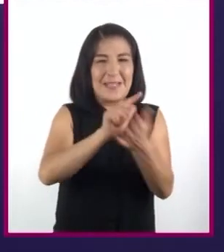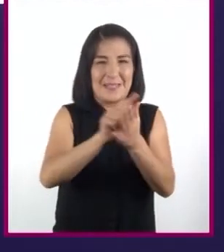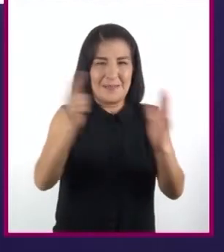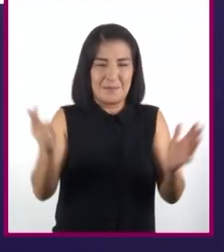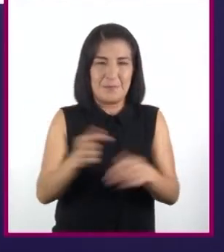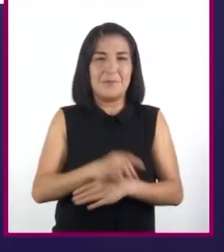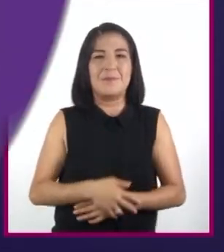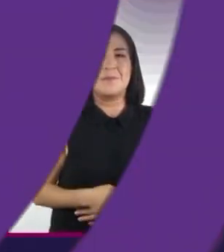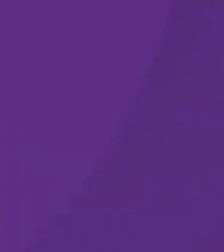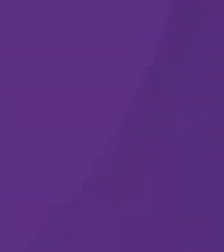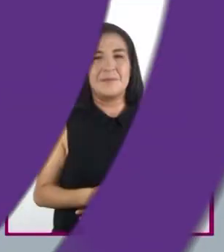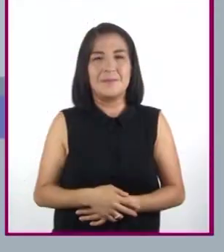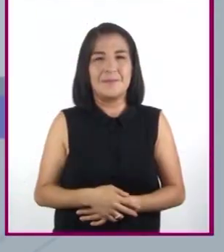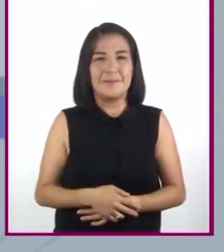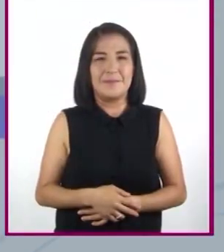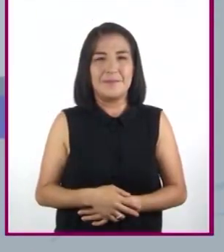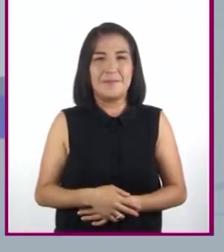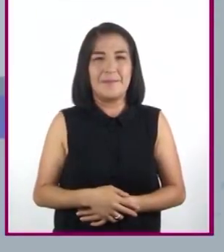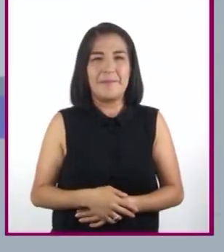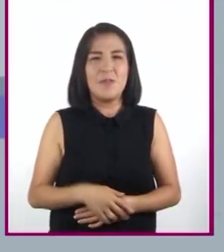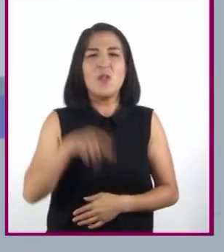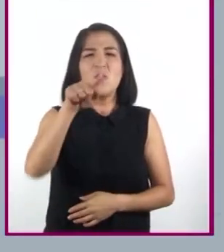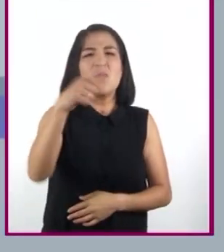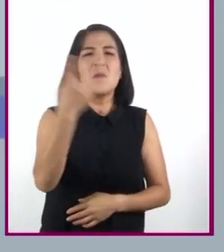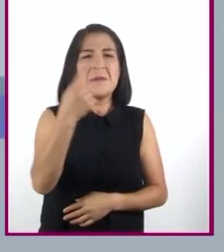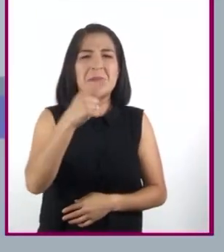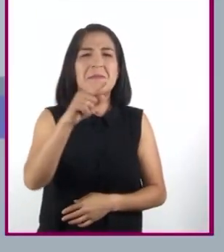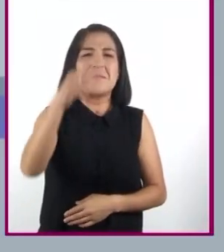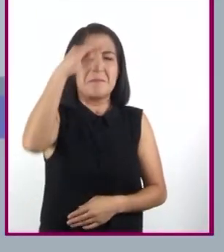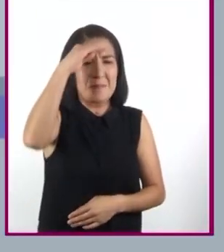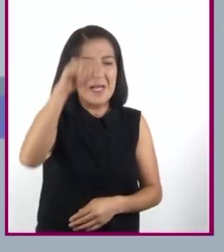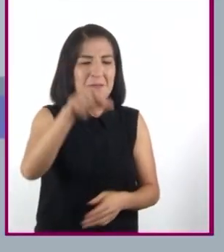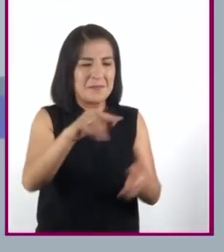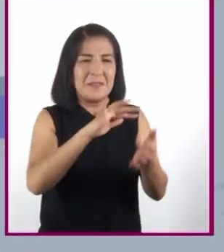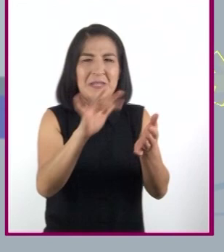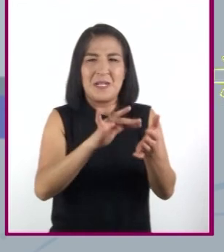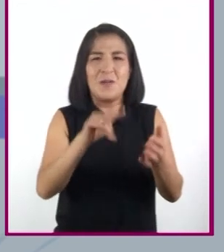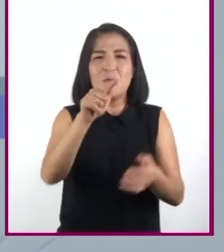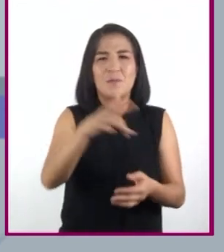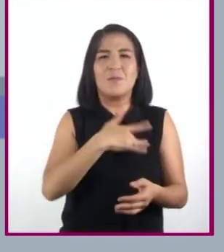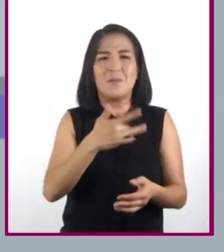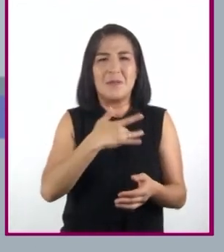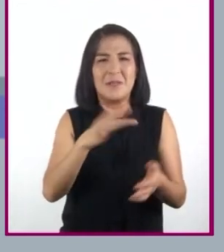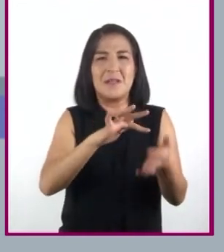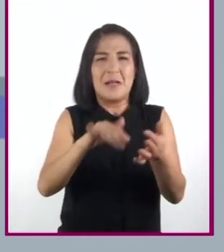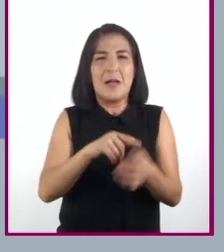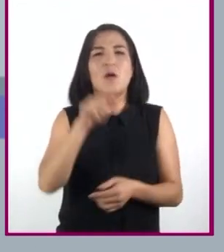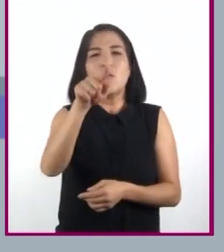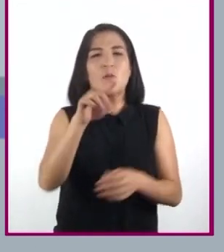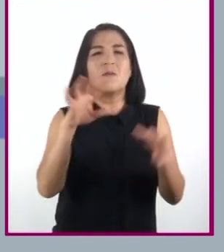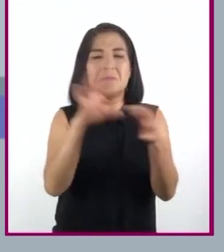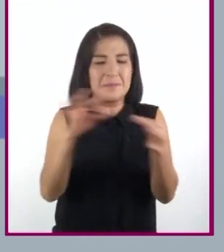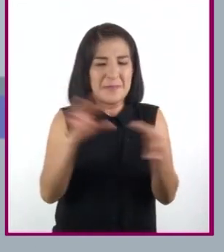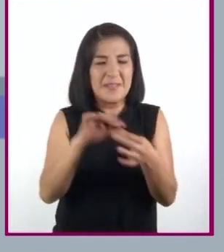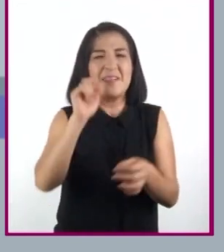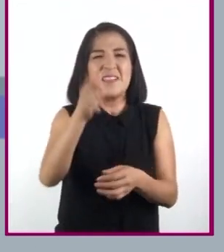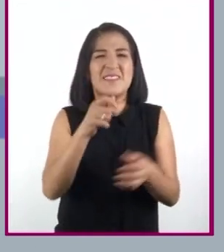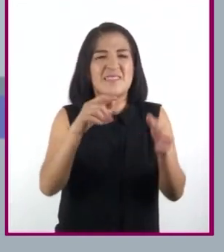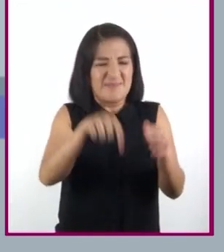de tu libro. ¿Qué te parecieron los fragmentos que leíste? Explica brevemente de lo que